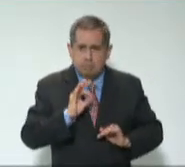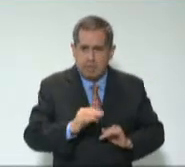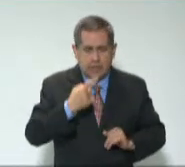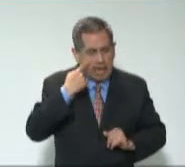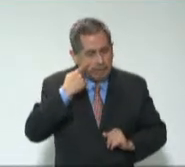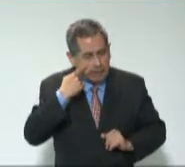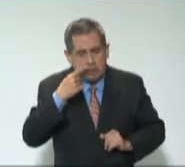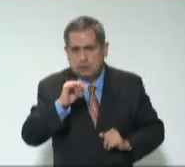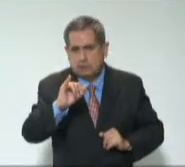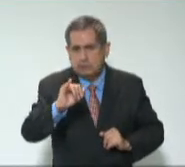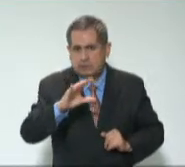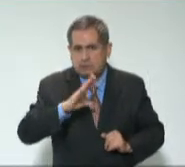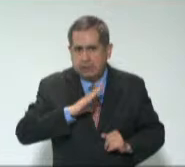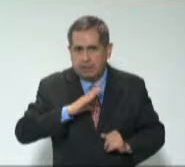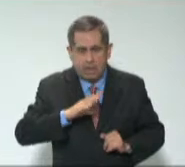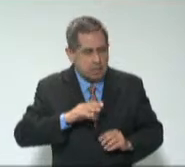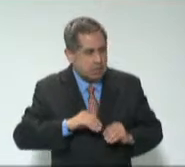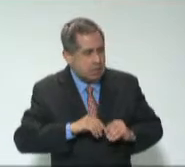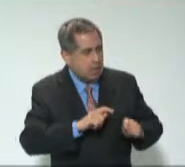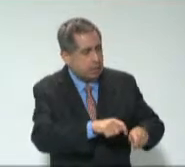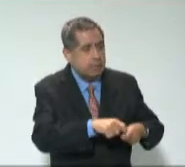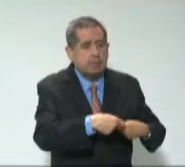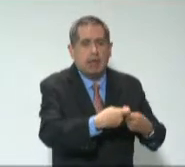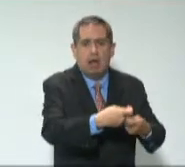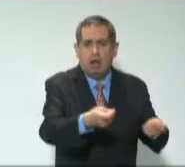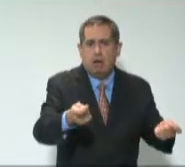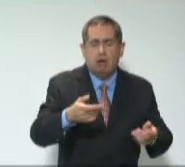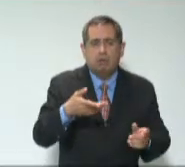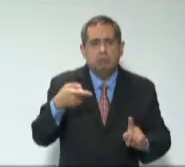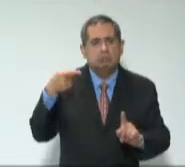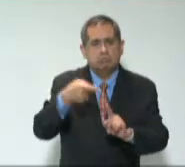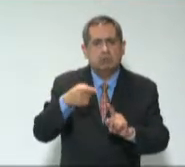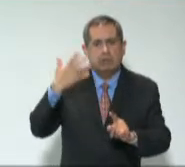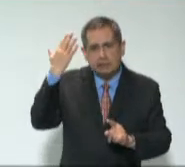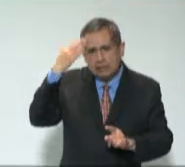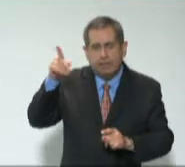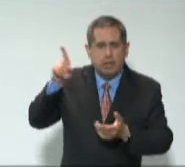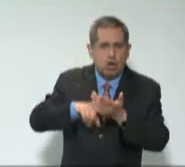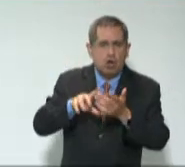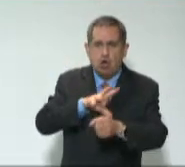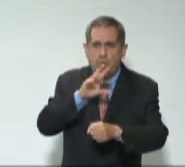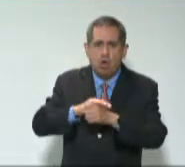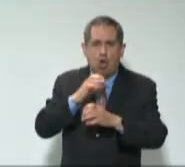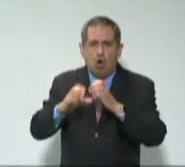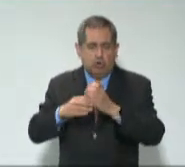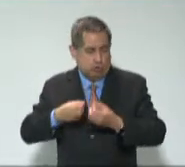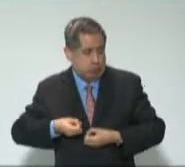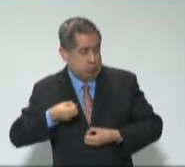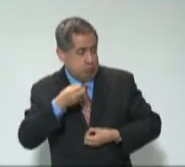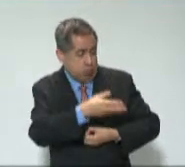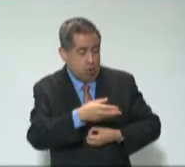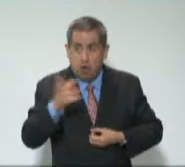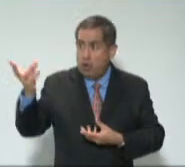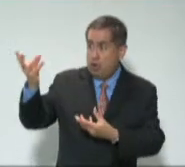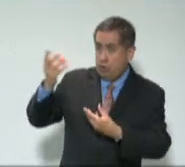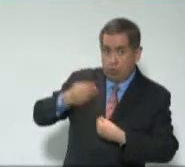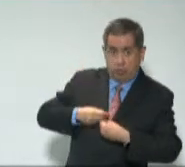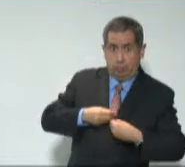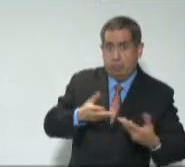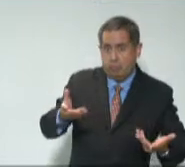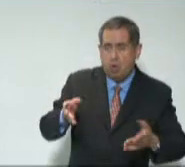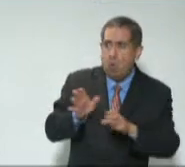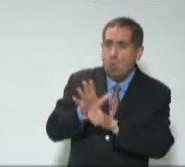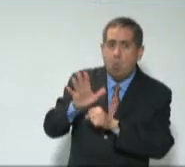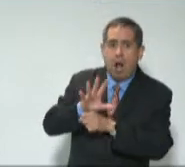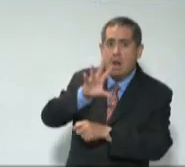y el manejo de información le va a permitir saber en qué condiciones llegó su aportación su donación en